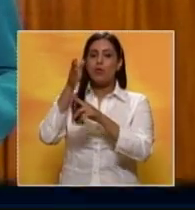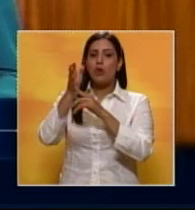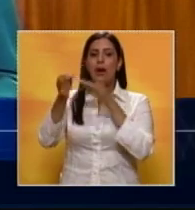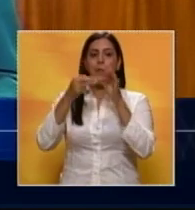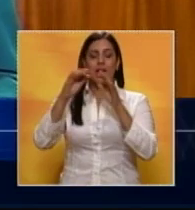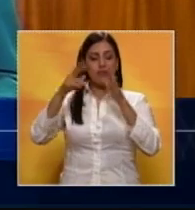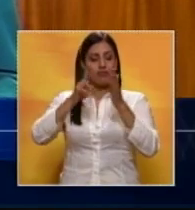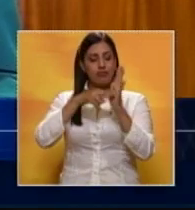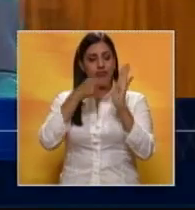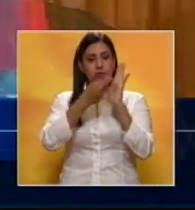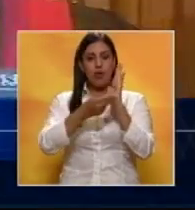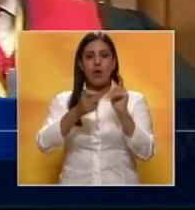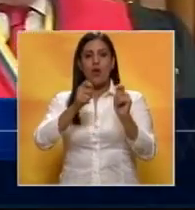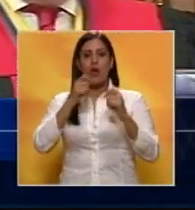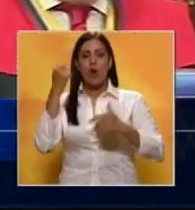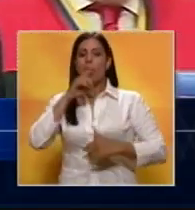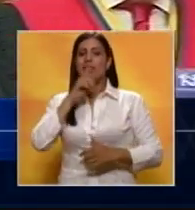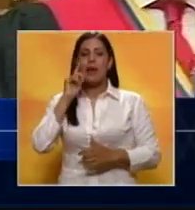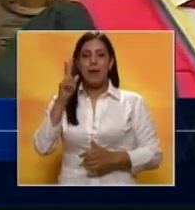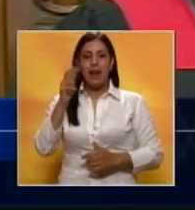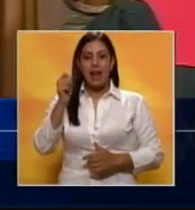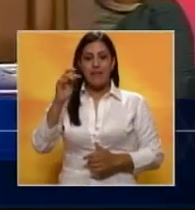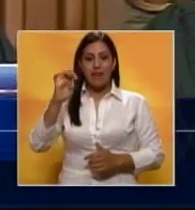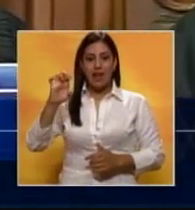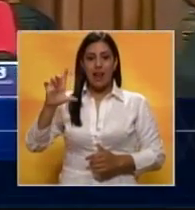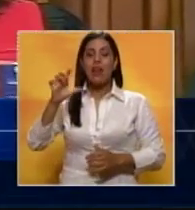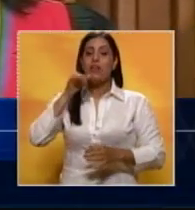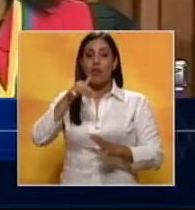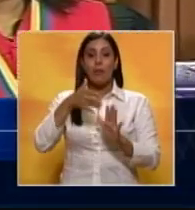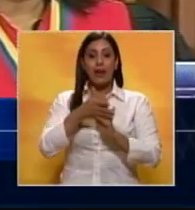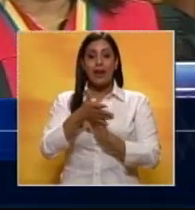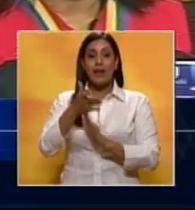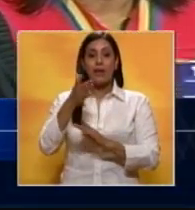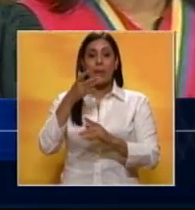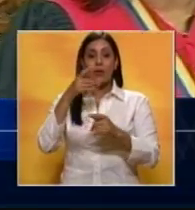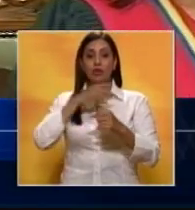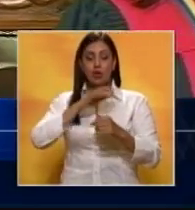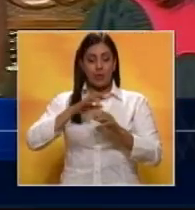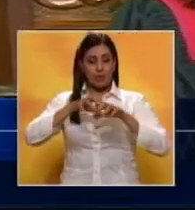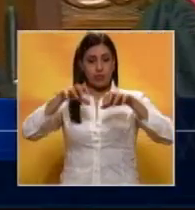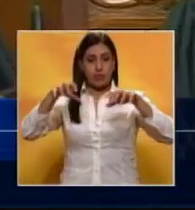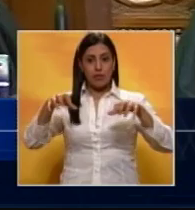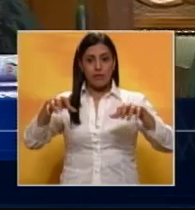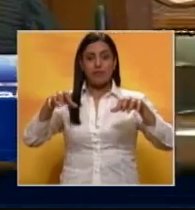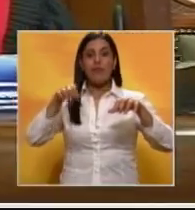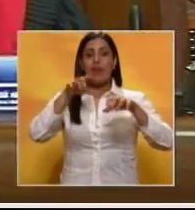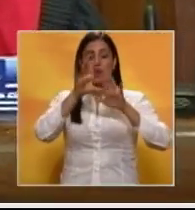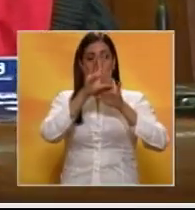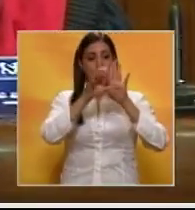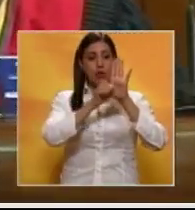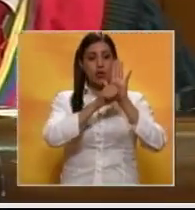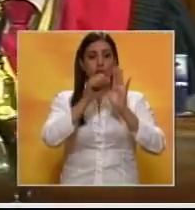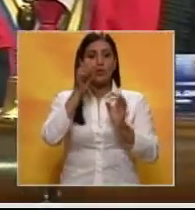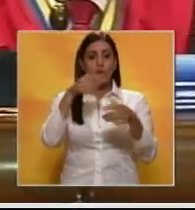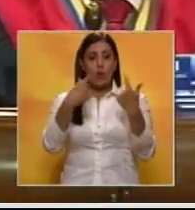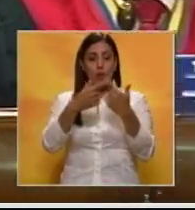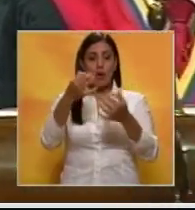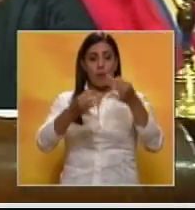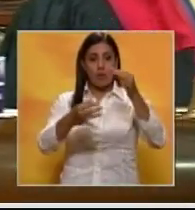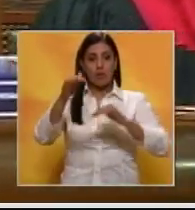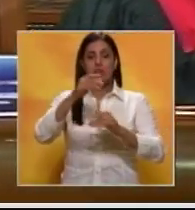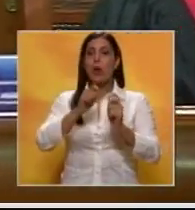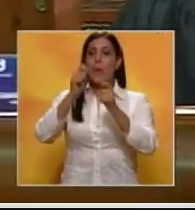donde anulaba la designación de Rafael González y donde informaba que a través de autos separados la Sala Constitucional del Tribunal Supremo de